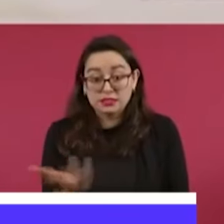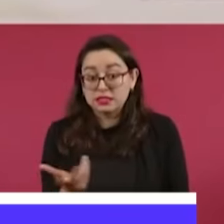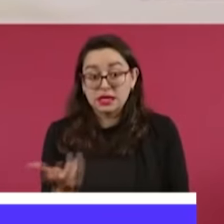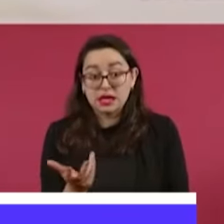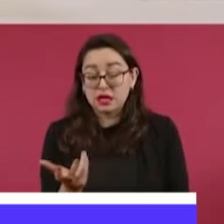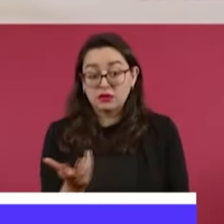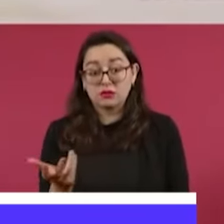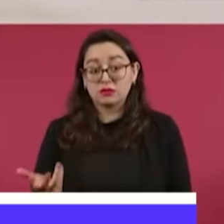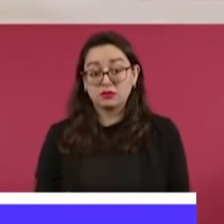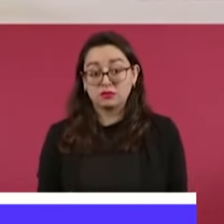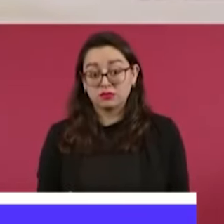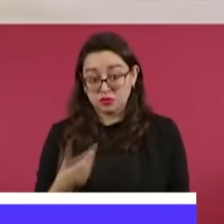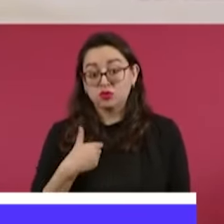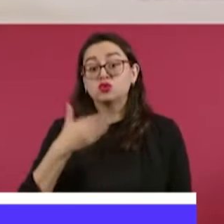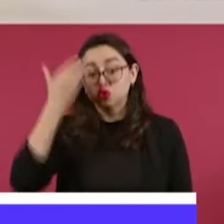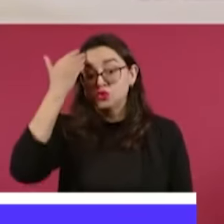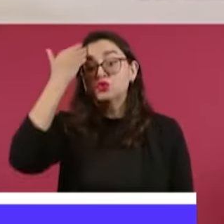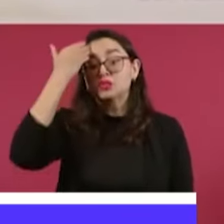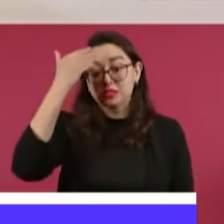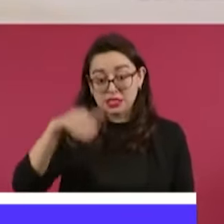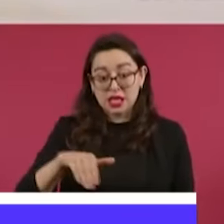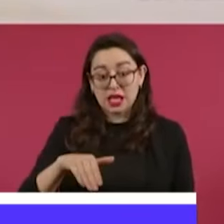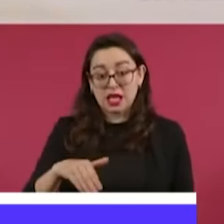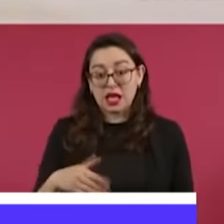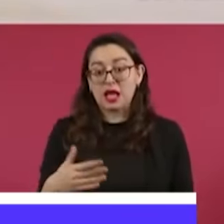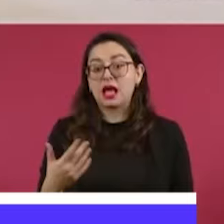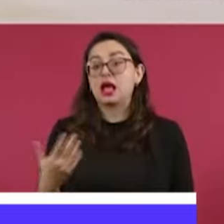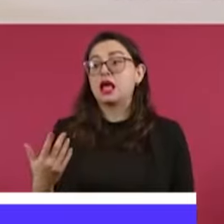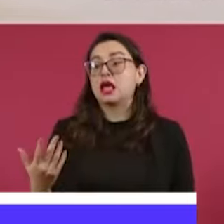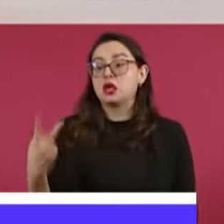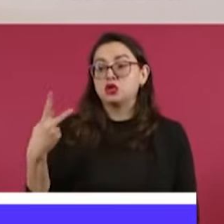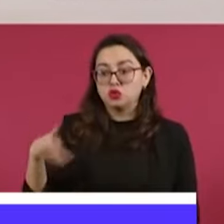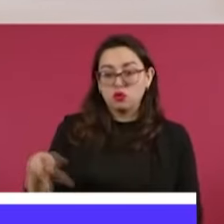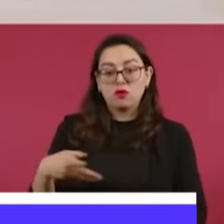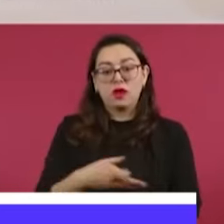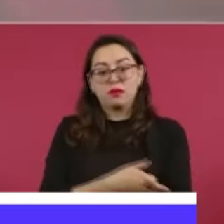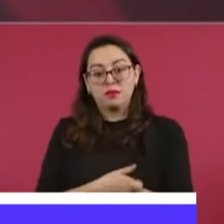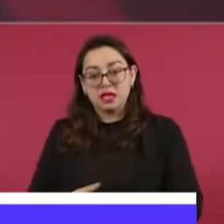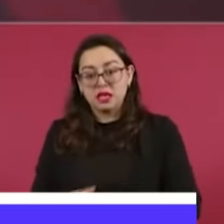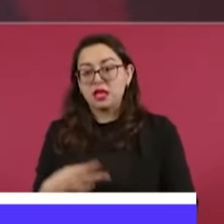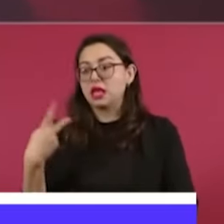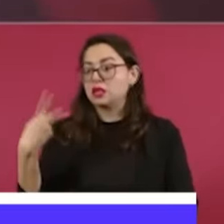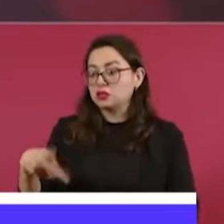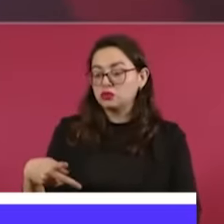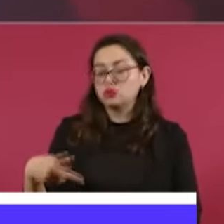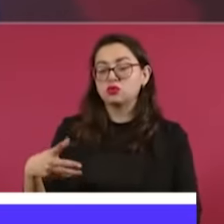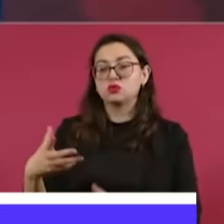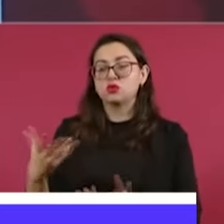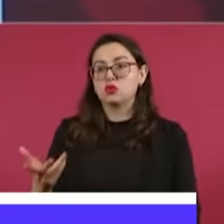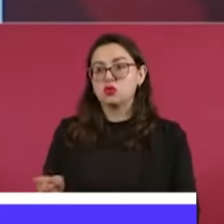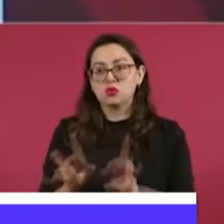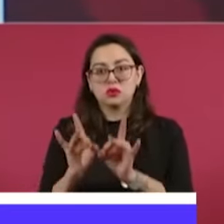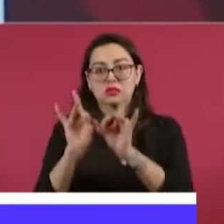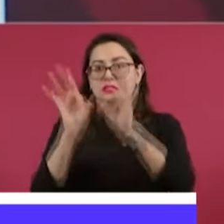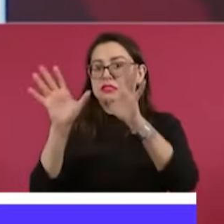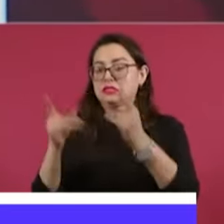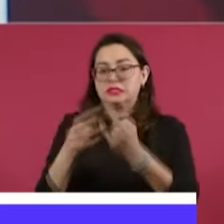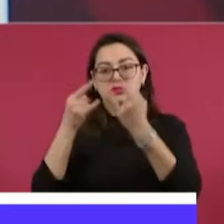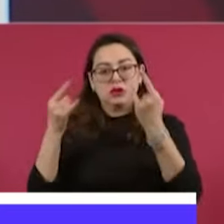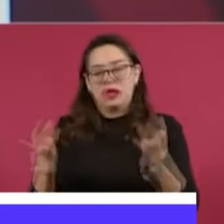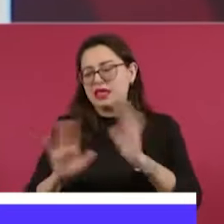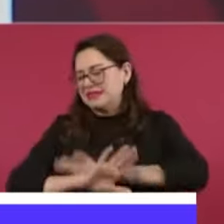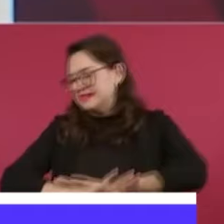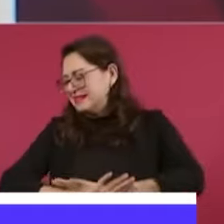que él ya no quiere, ni sus familiares, saber nada de esto, que fue